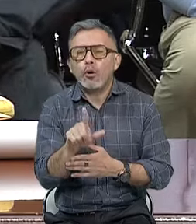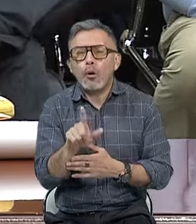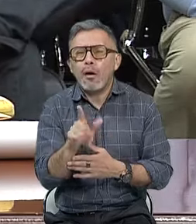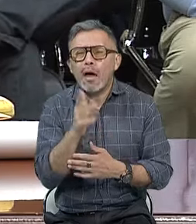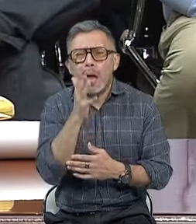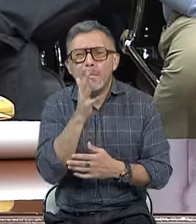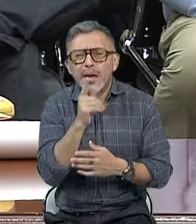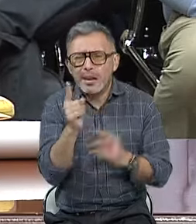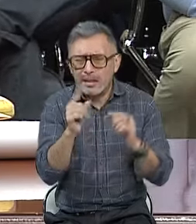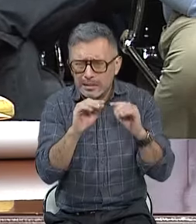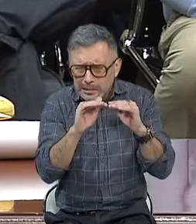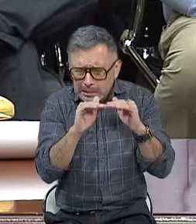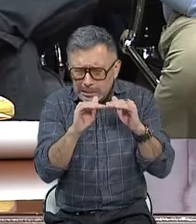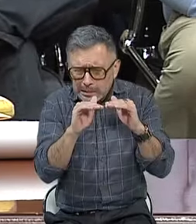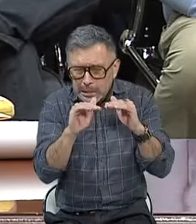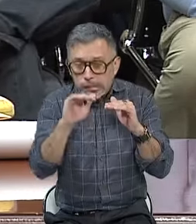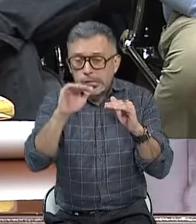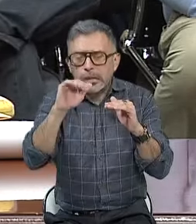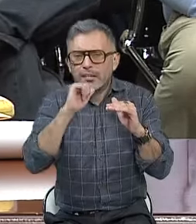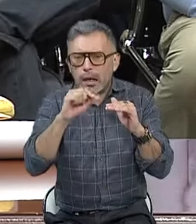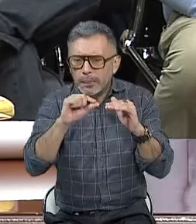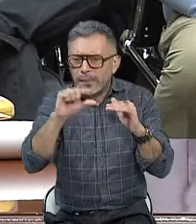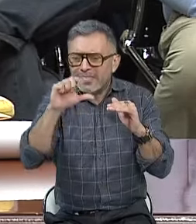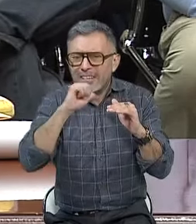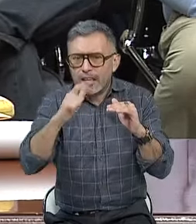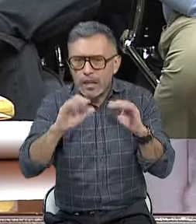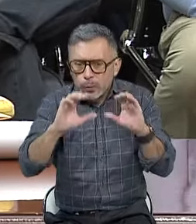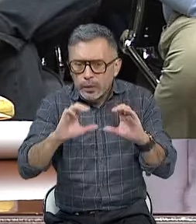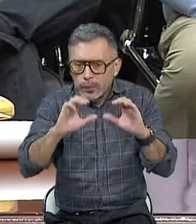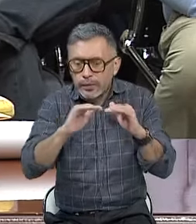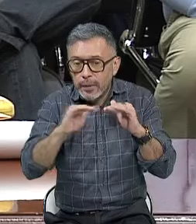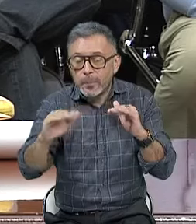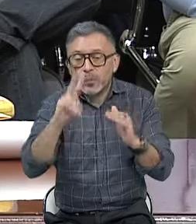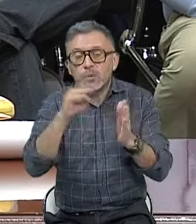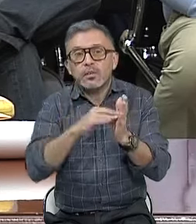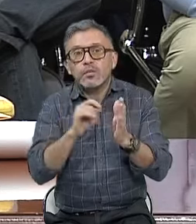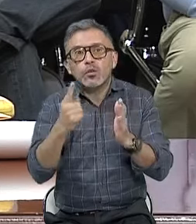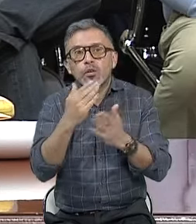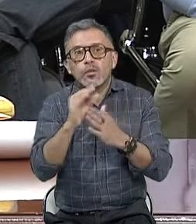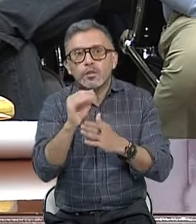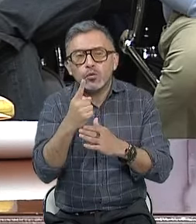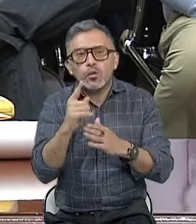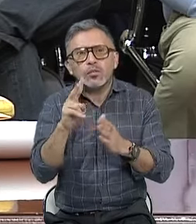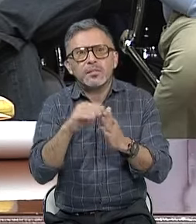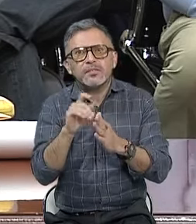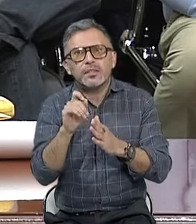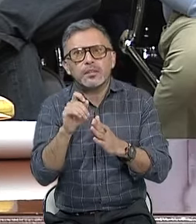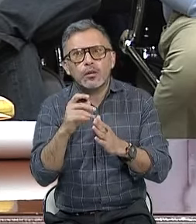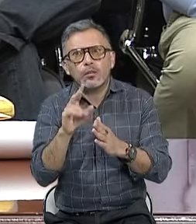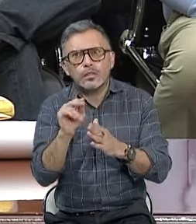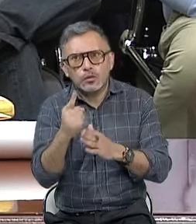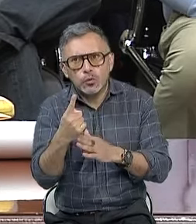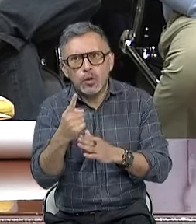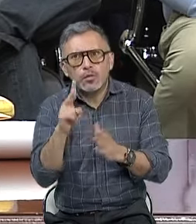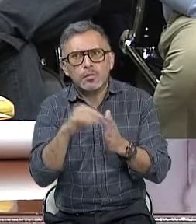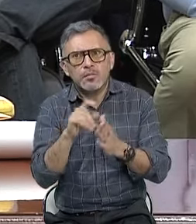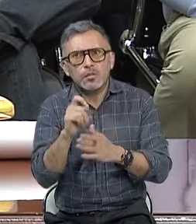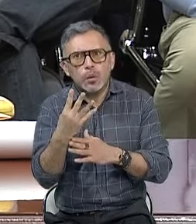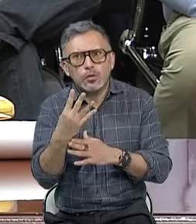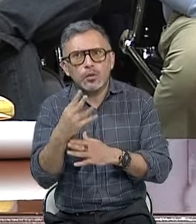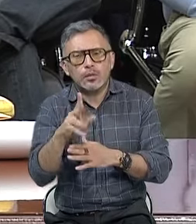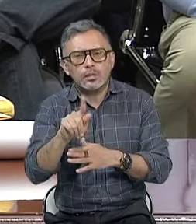se pudo mantener que no creciera en 2021 bajá 91 2023 81 en 2024